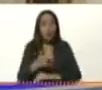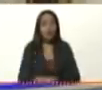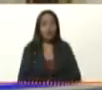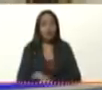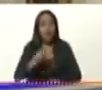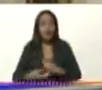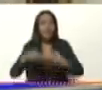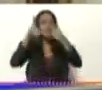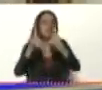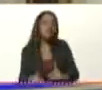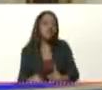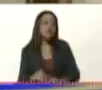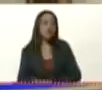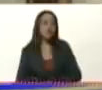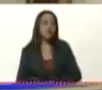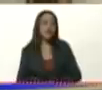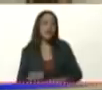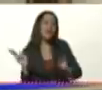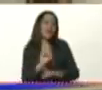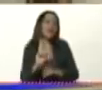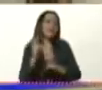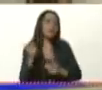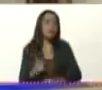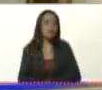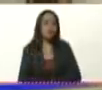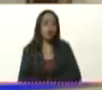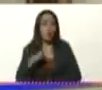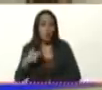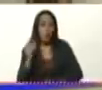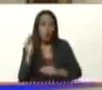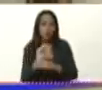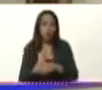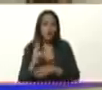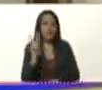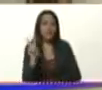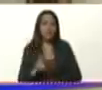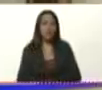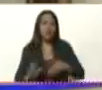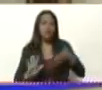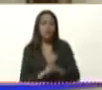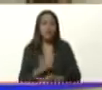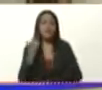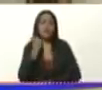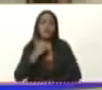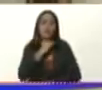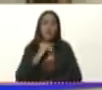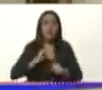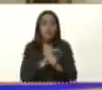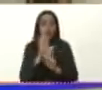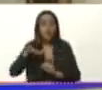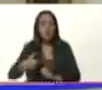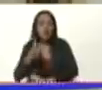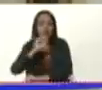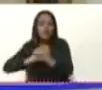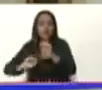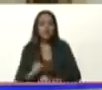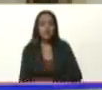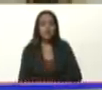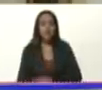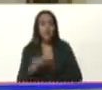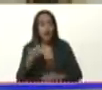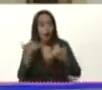tomar decisiones drásticas que protejan a Venezuela de esta pandemia y nos permitan enfrentarlo. Así que